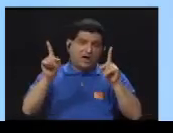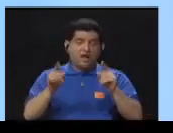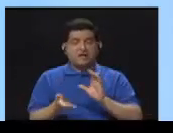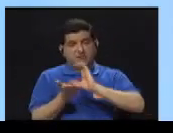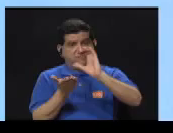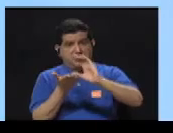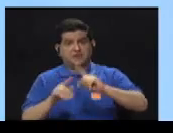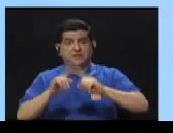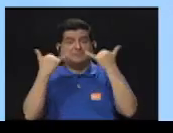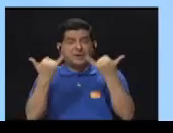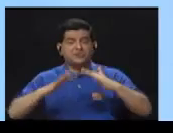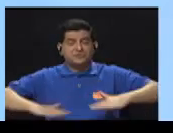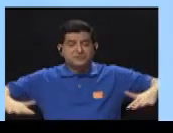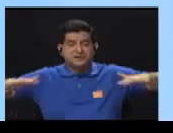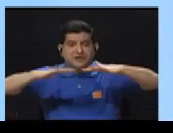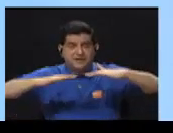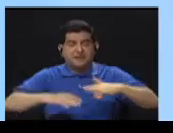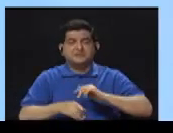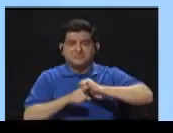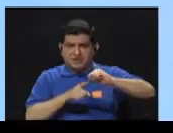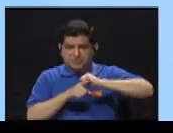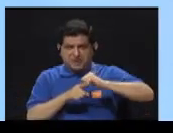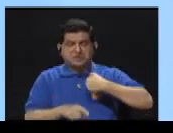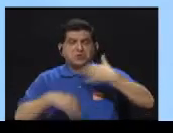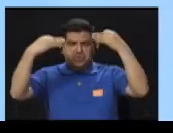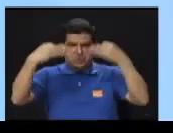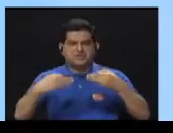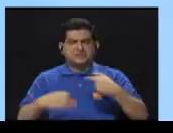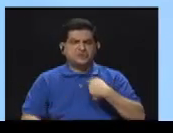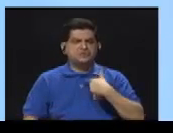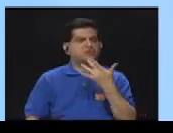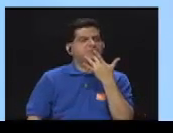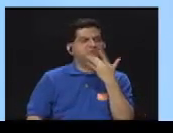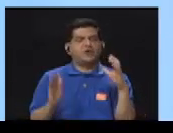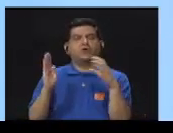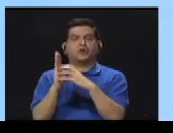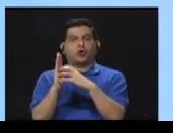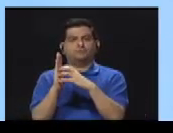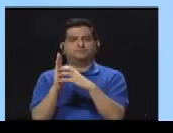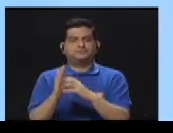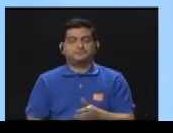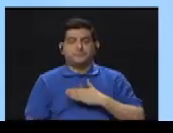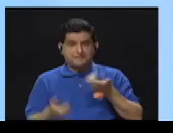otras. Pero ya en el campo, digamos, en la práctica es que uno decide, bueno, me voy por el guión.